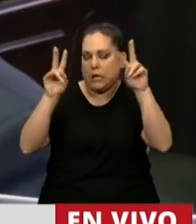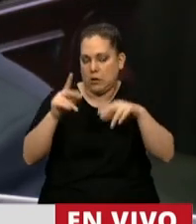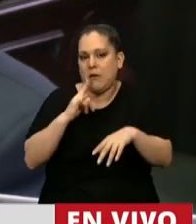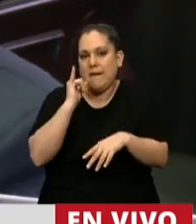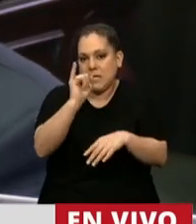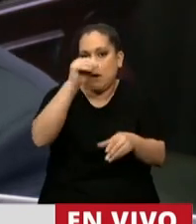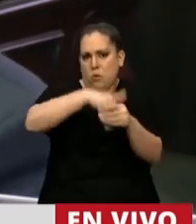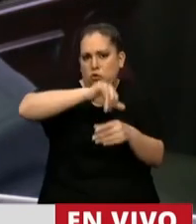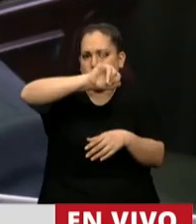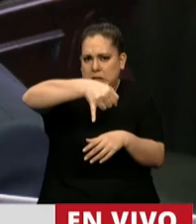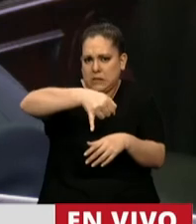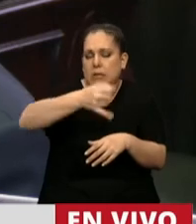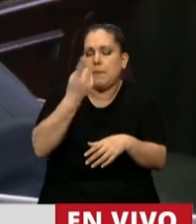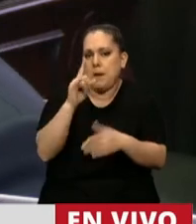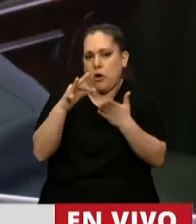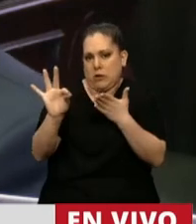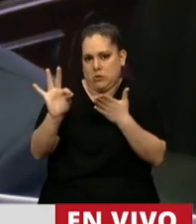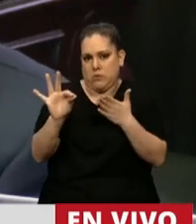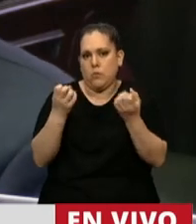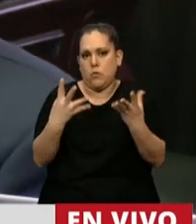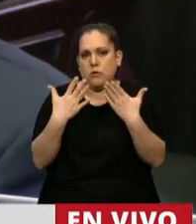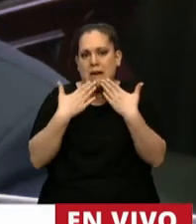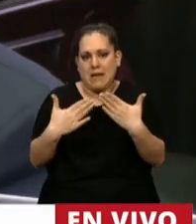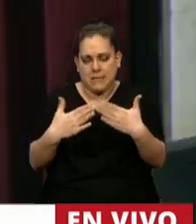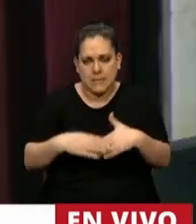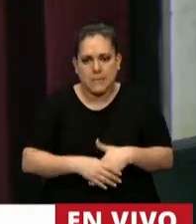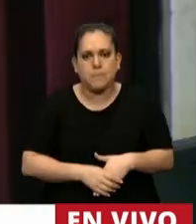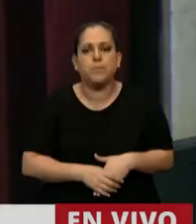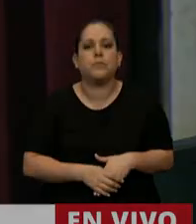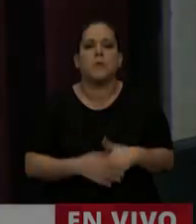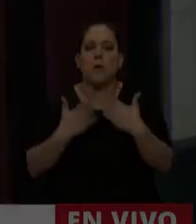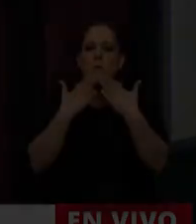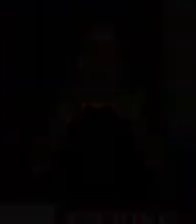adelantamos nuestro voto positivo. Muchas gracias, señor presidente. Gracias, diputado.